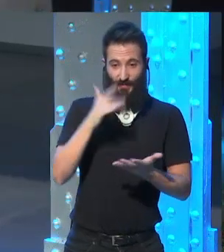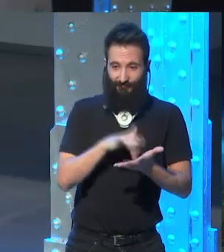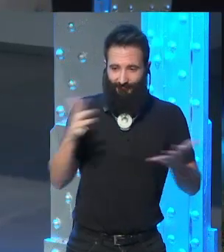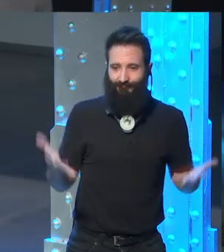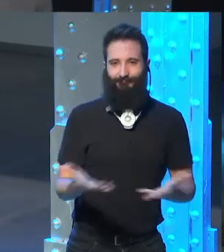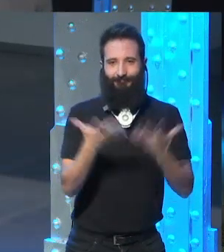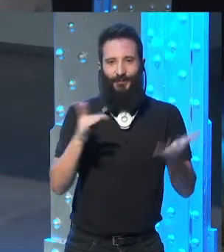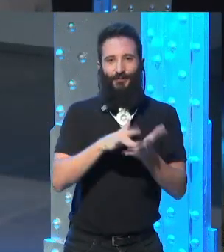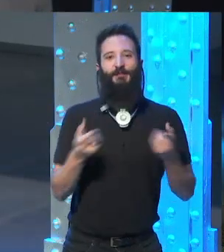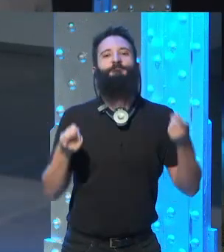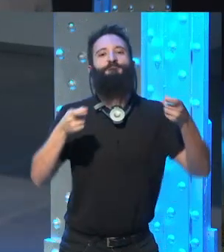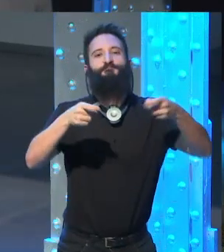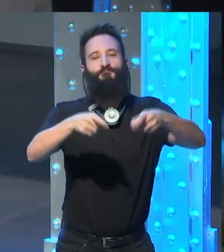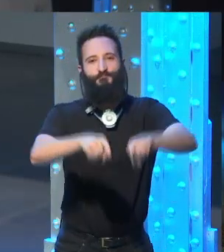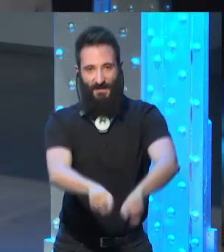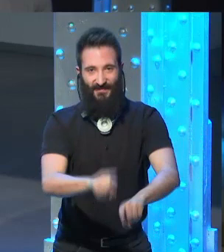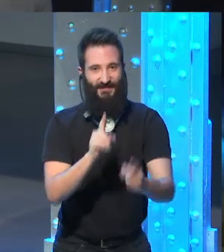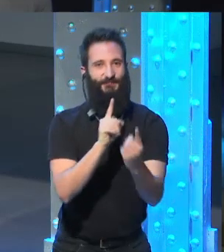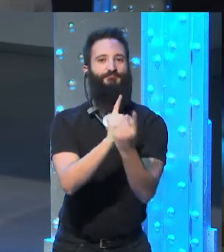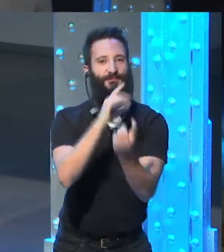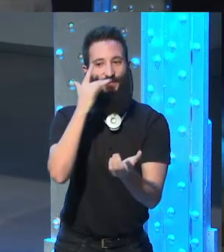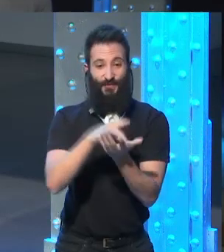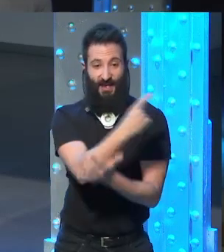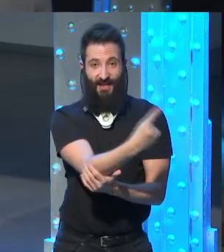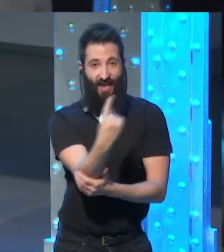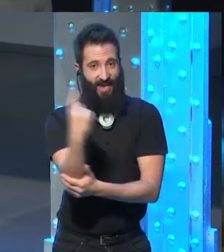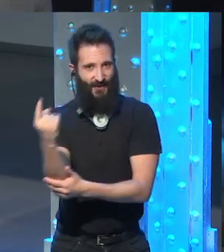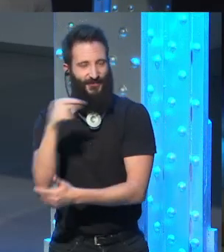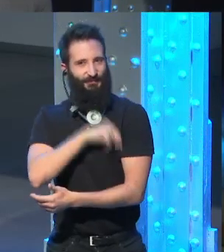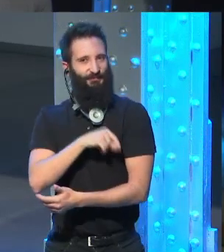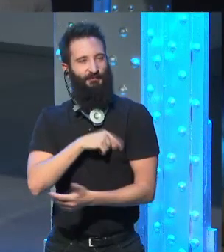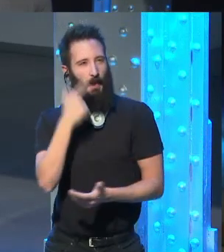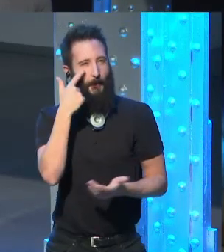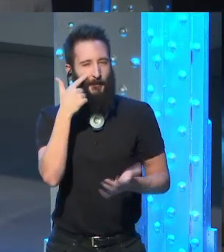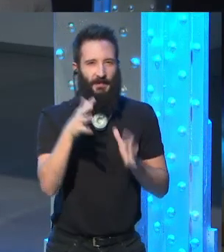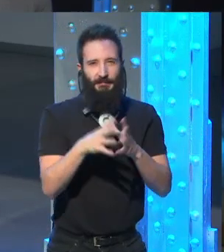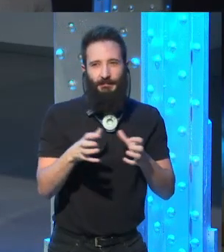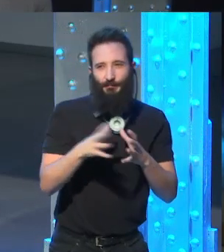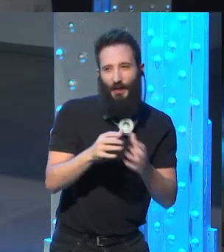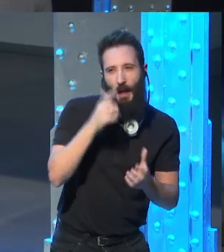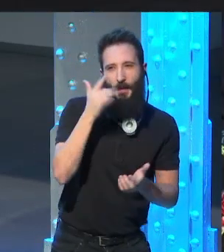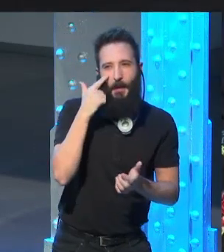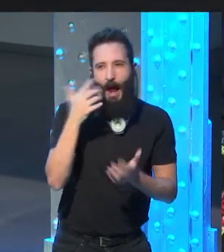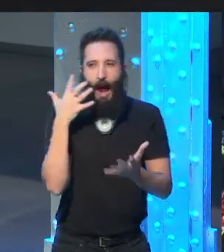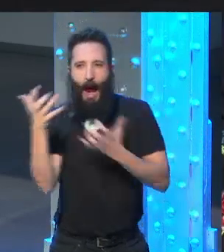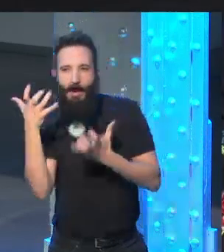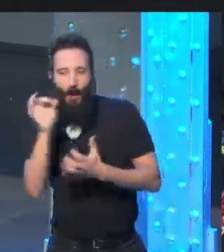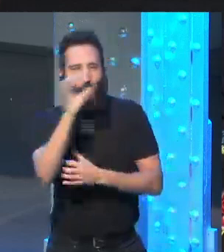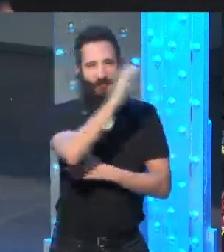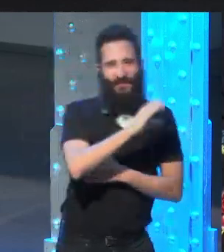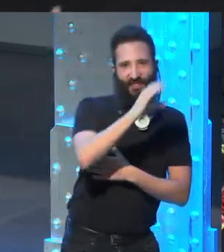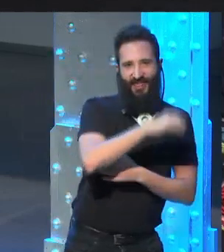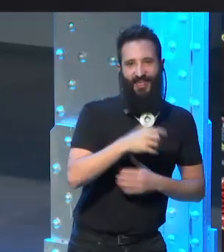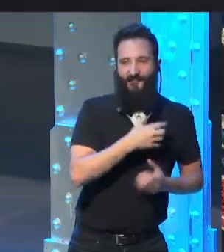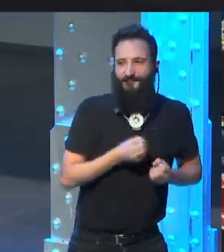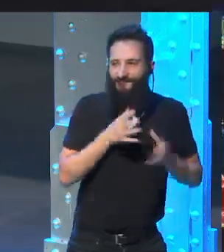a este encuentro entre científicos y artistas porque todos y cada uno de vosotros sentía gusanillo o bien por el arte o bien por la ciencia, o sea, por